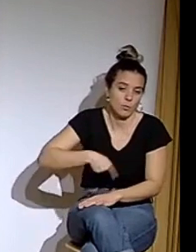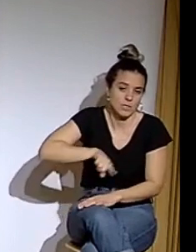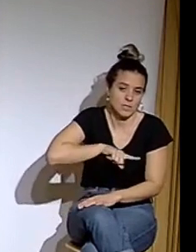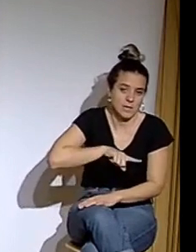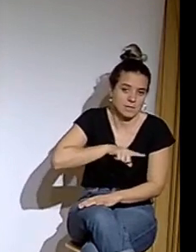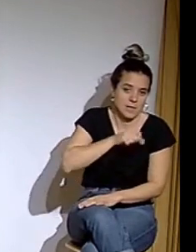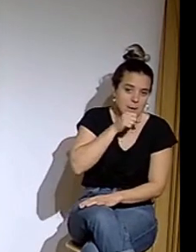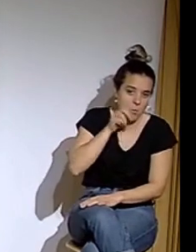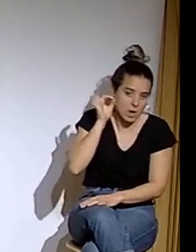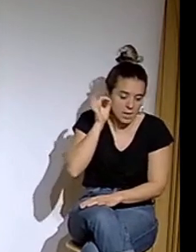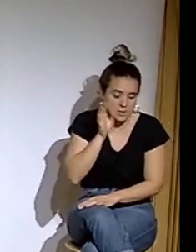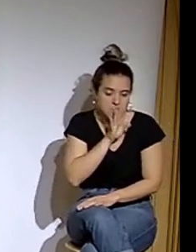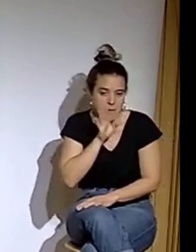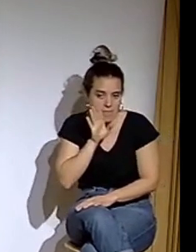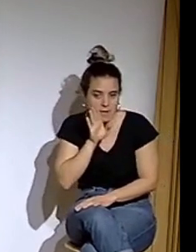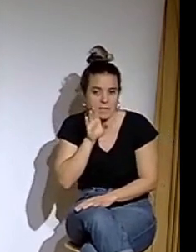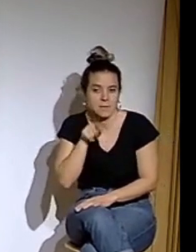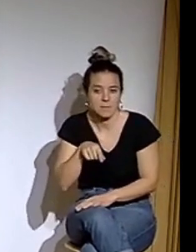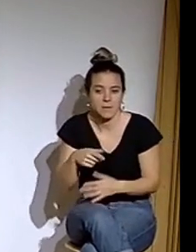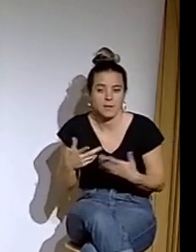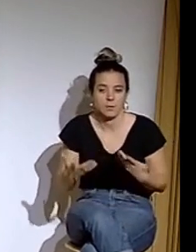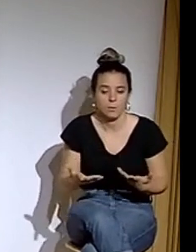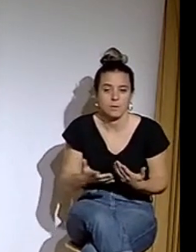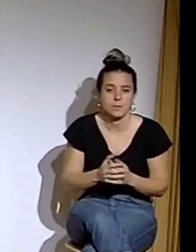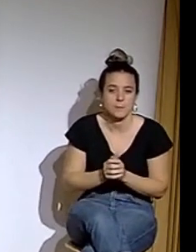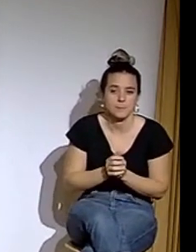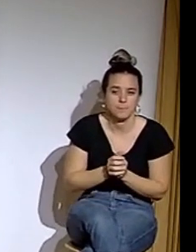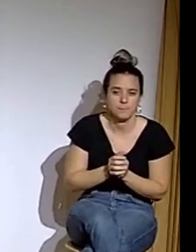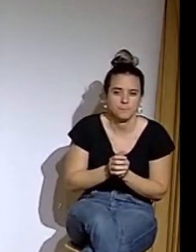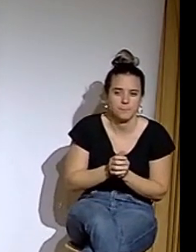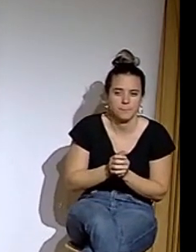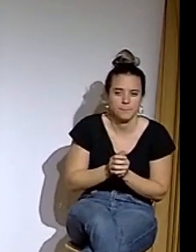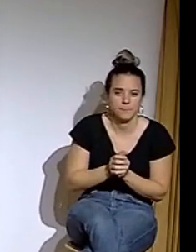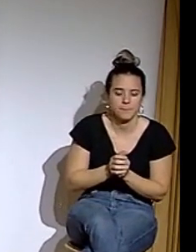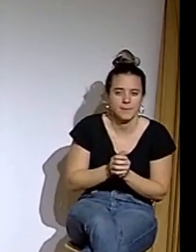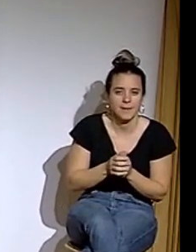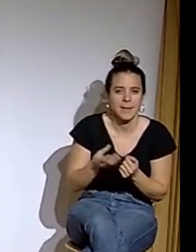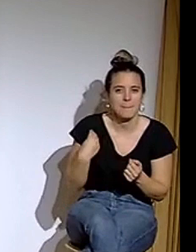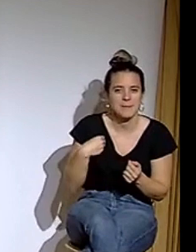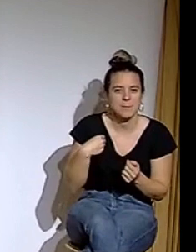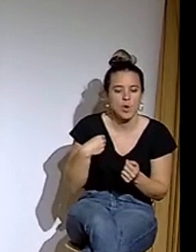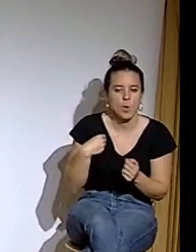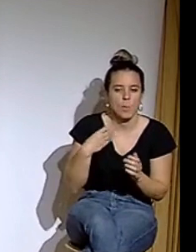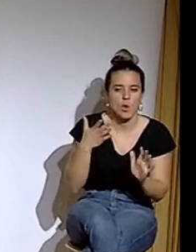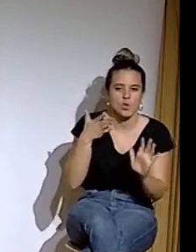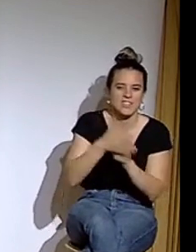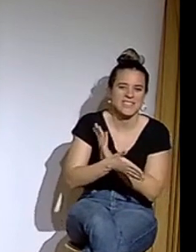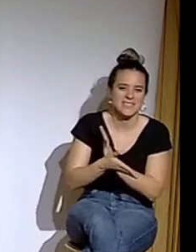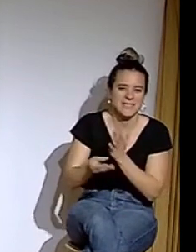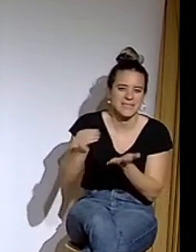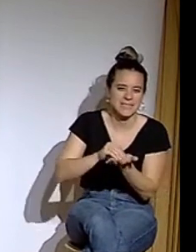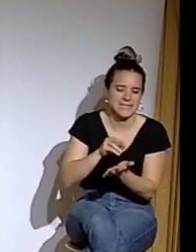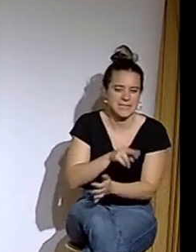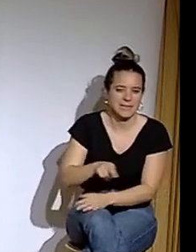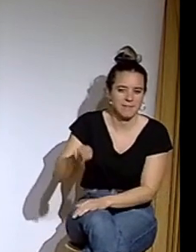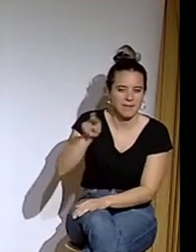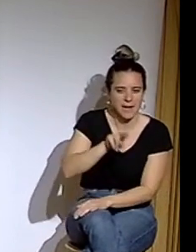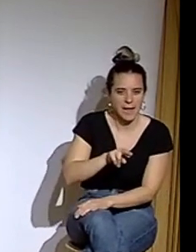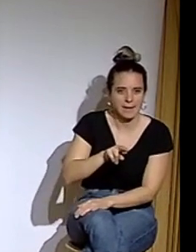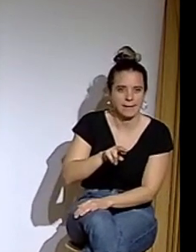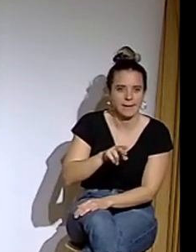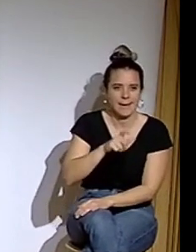que la idea de Tal vez resignificar que somos las nietas de las brujas que no pudieron quemar